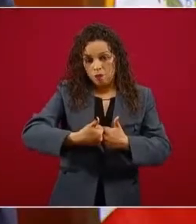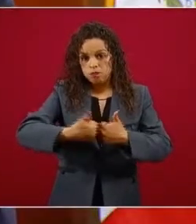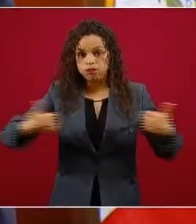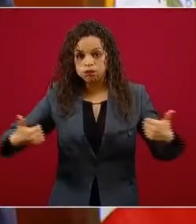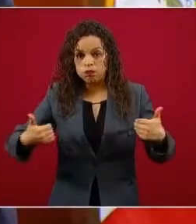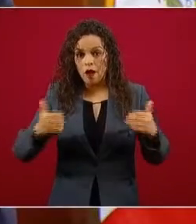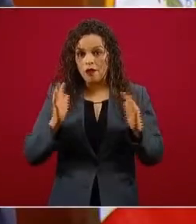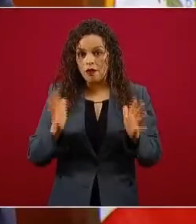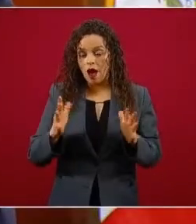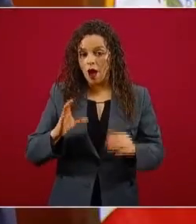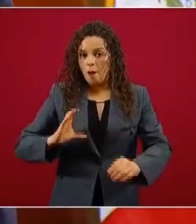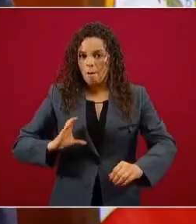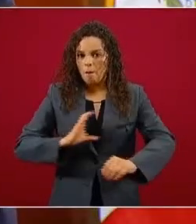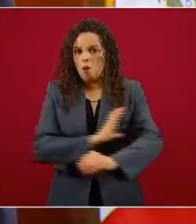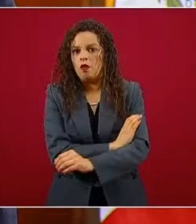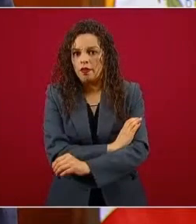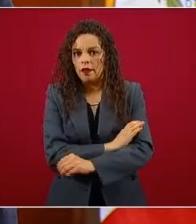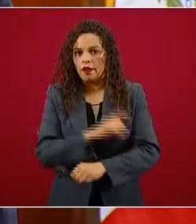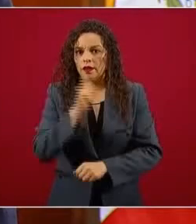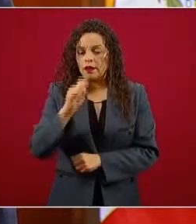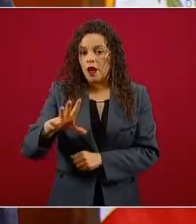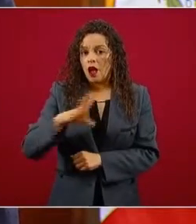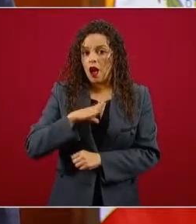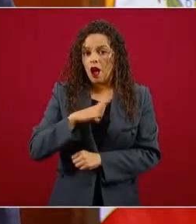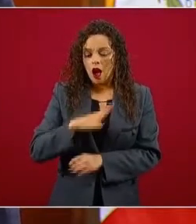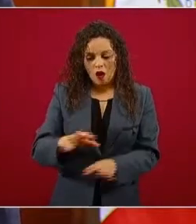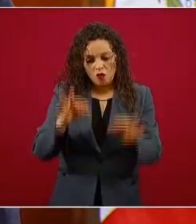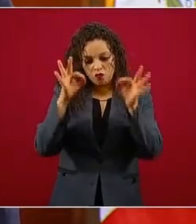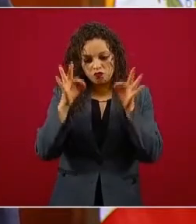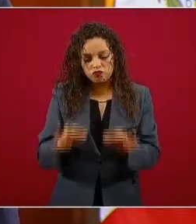que existe un auténtico Estado de Derecho,